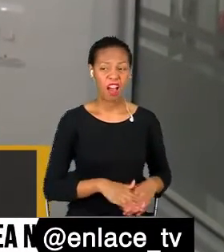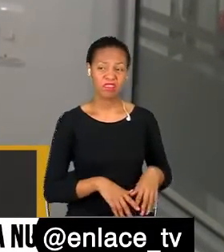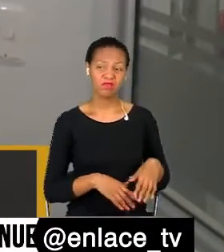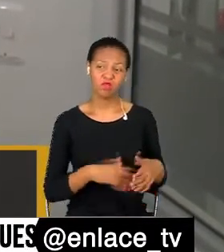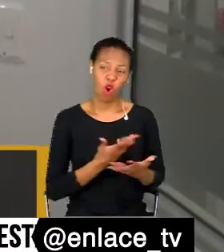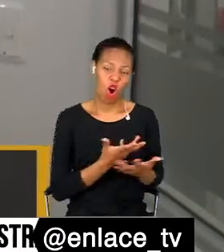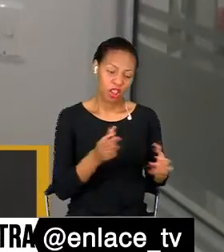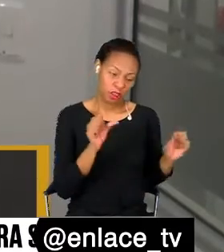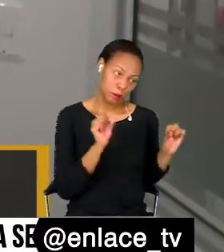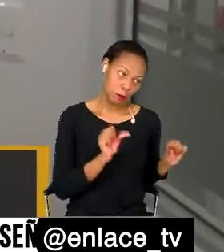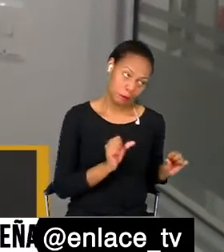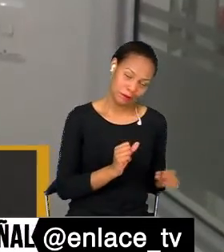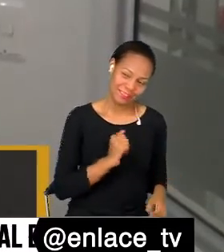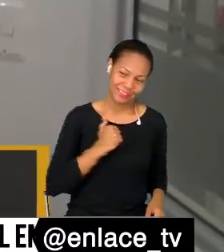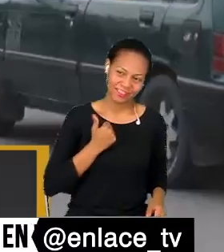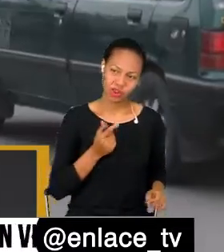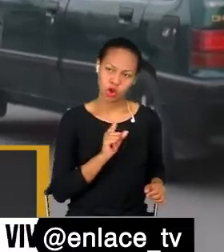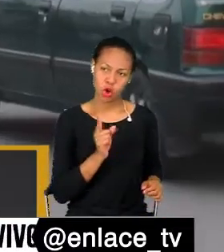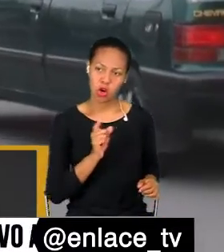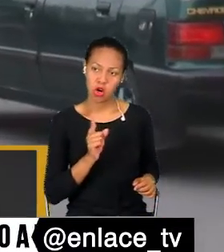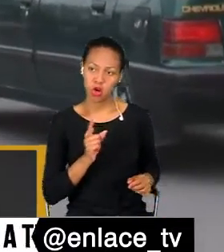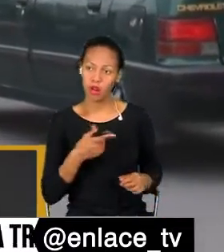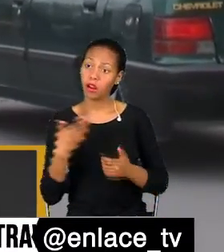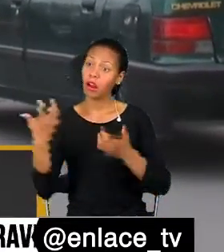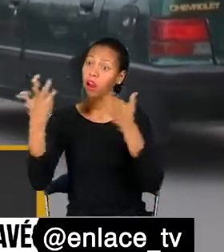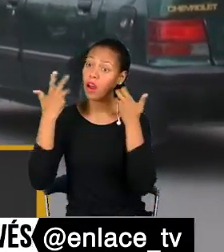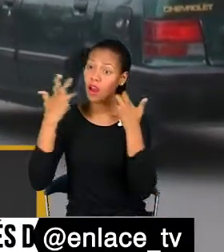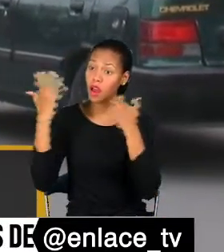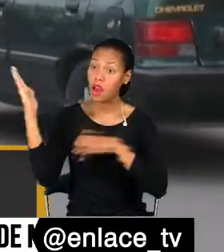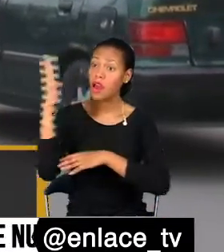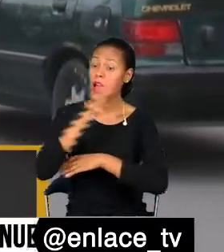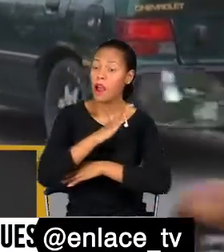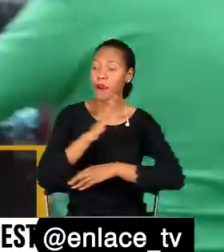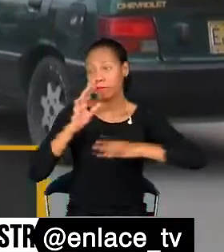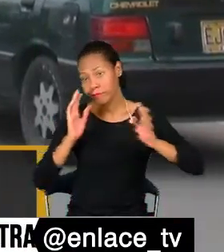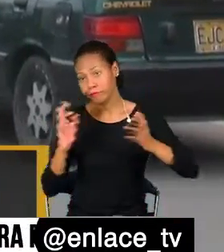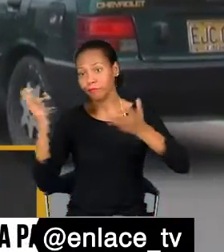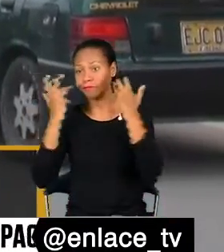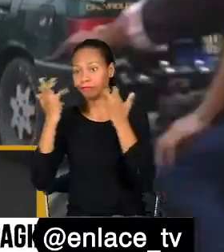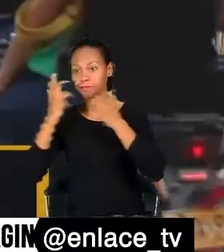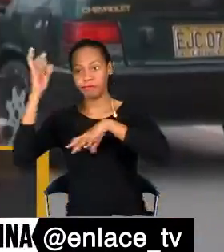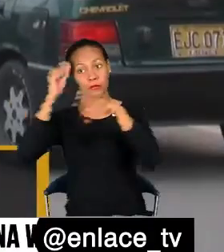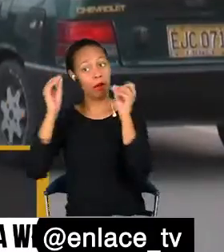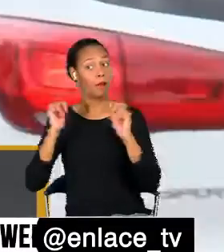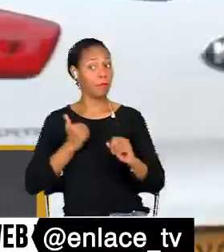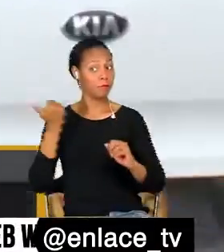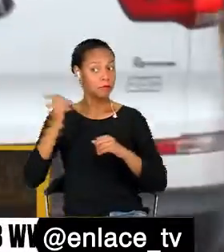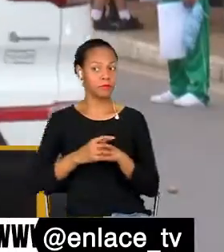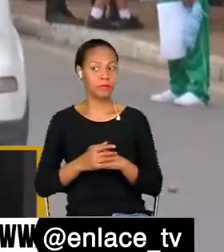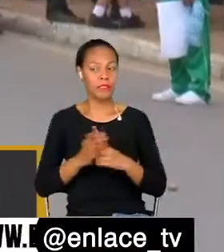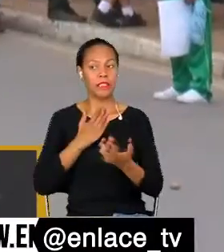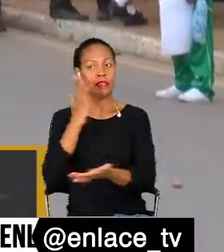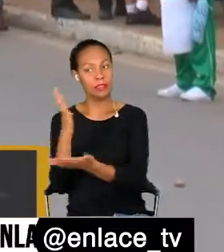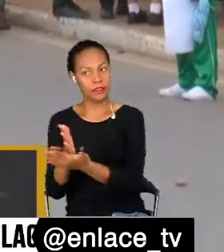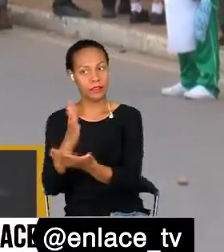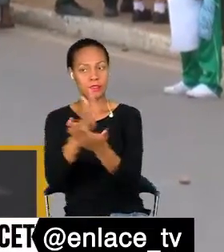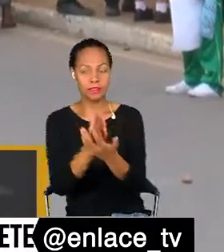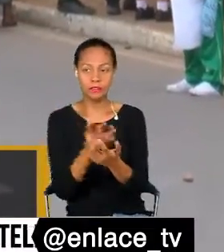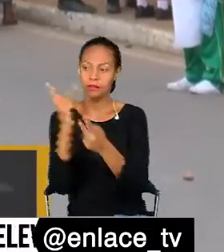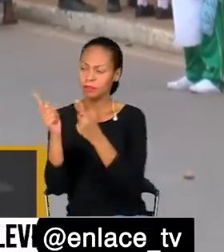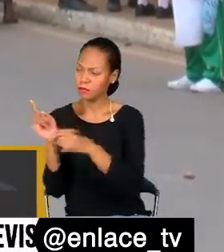fortalezcamos los procesos de enseñanza y de aprendizaje. La aprobación se dio luego de que el Ministerio de Educación realizara visitas a estos colegios y